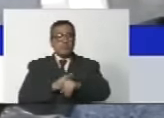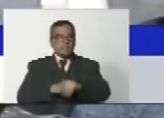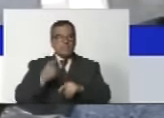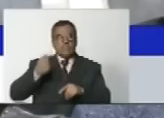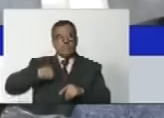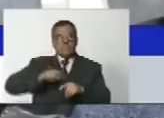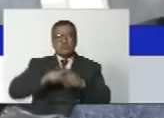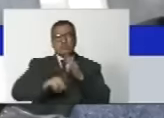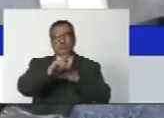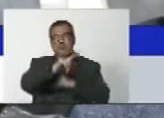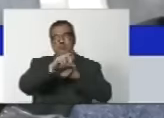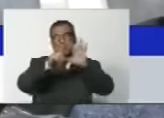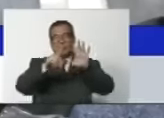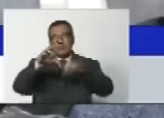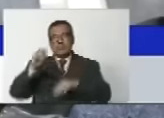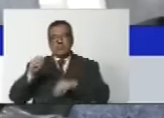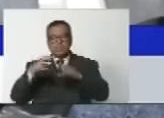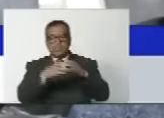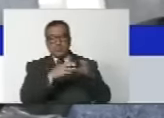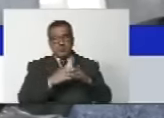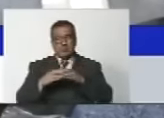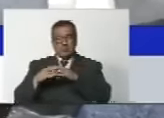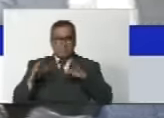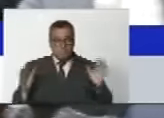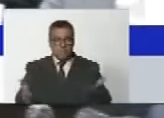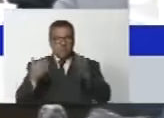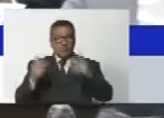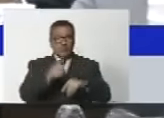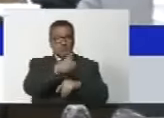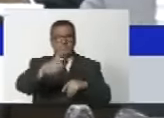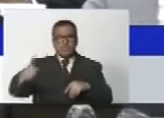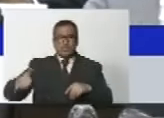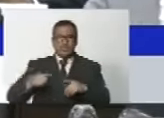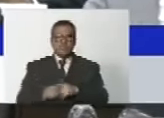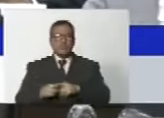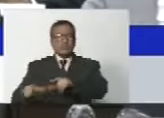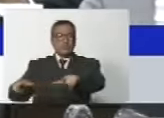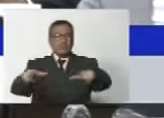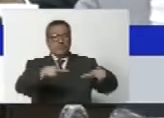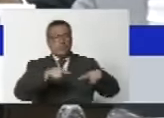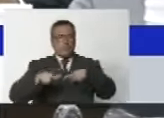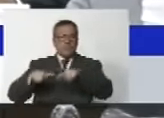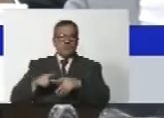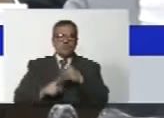tenemos 360 equipos promotores en cada uno de los territorios,